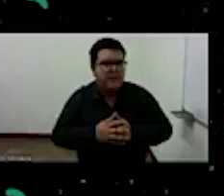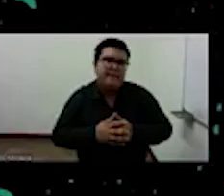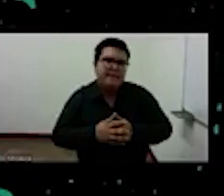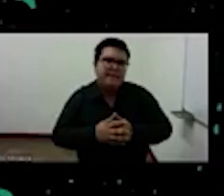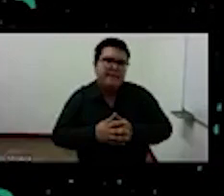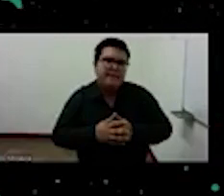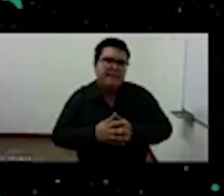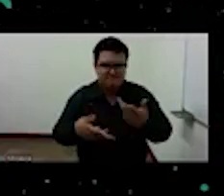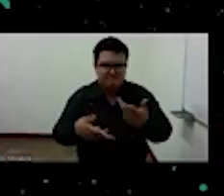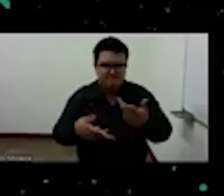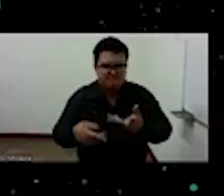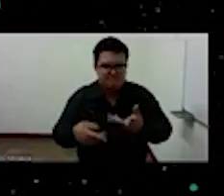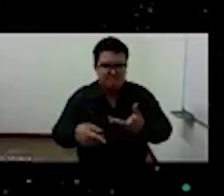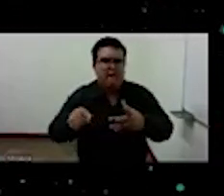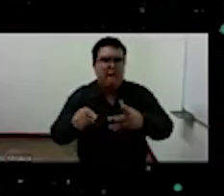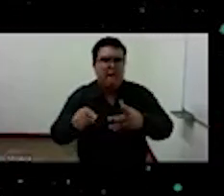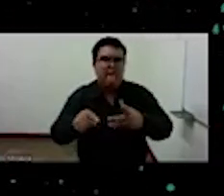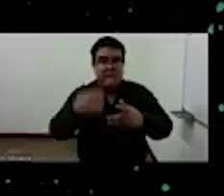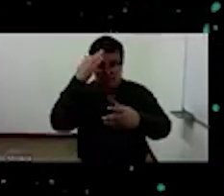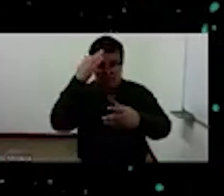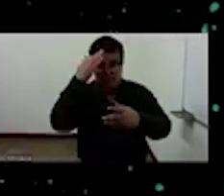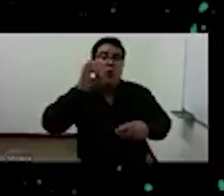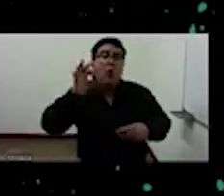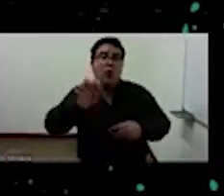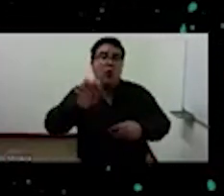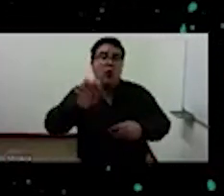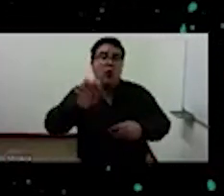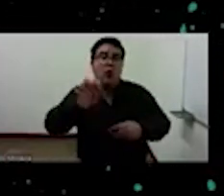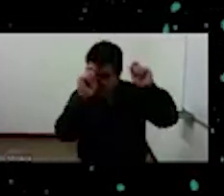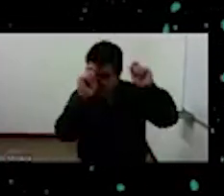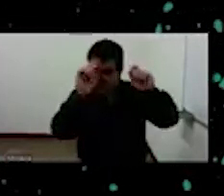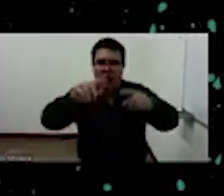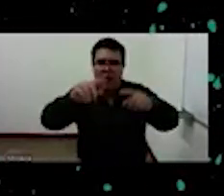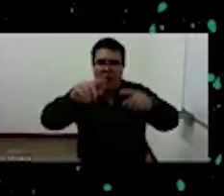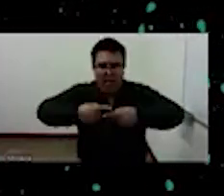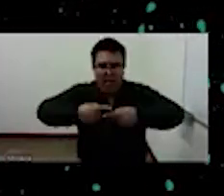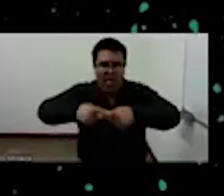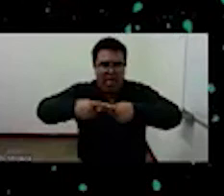este artículo es tejido por los hombres y